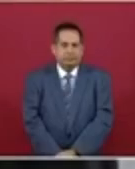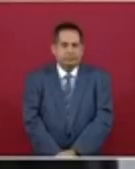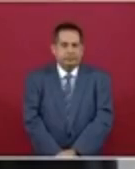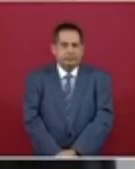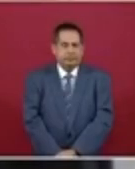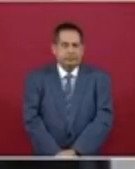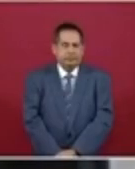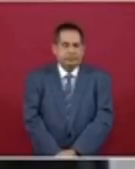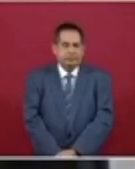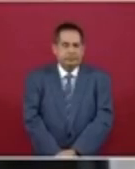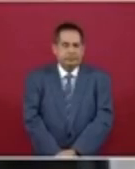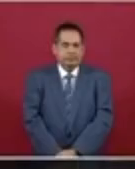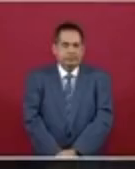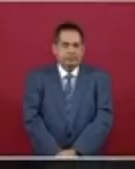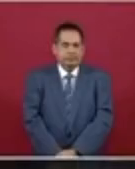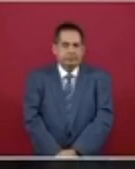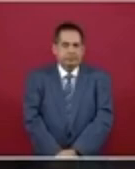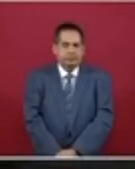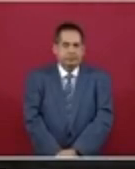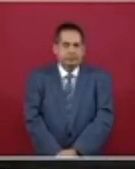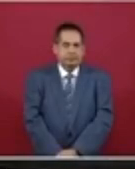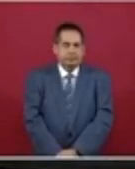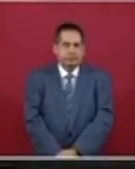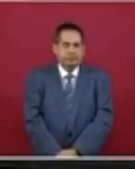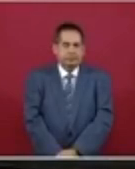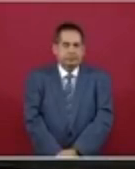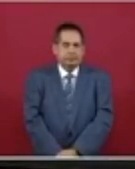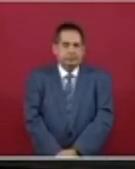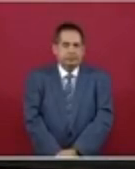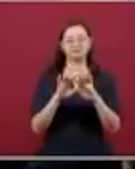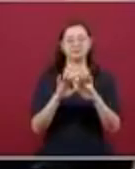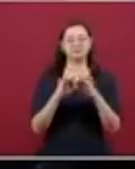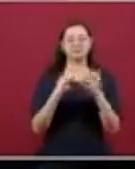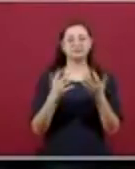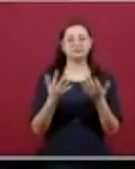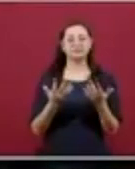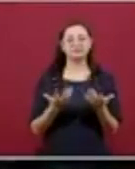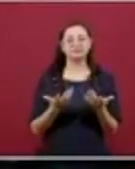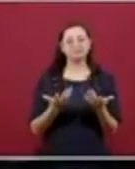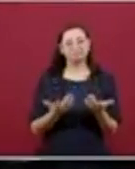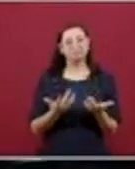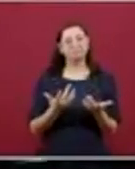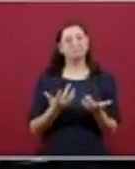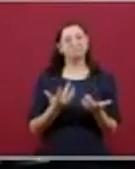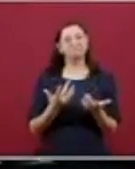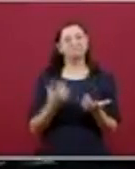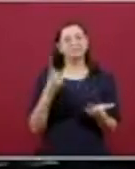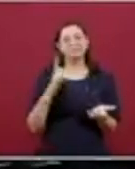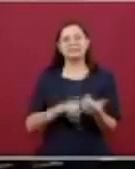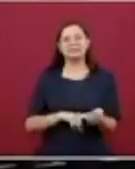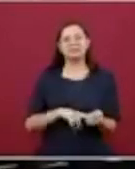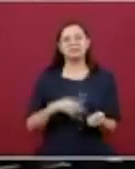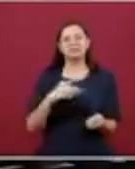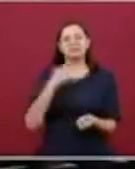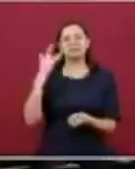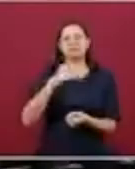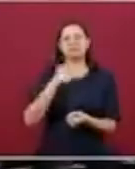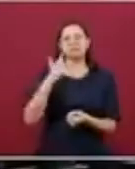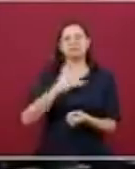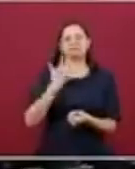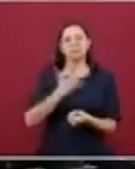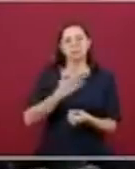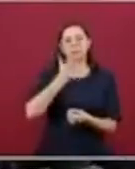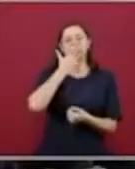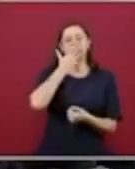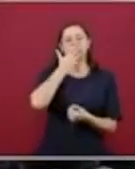El presidente Andrés Manuel López Obrador firmó este 18 de febrero un decreto para que el penal federal Islas Marías deje de ser prisión, luego de